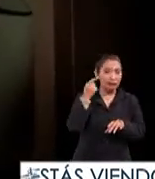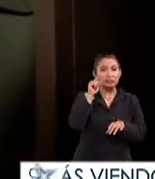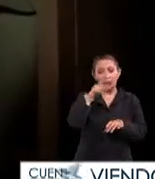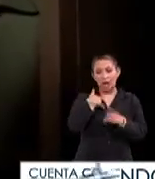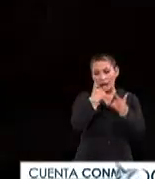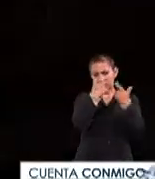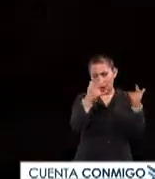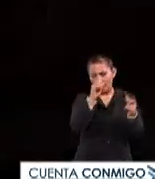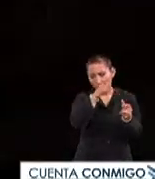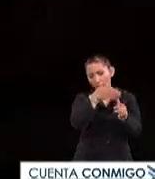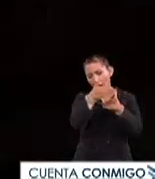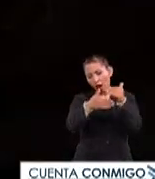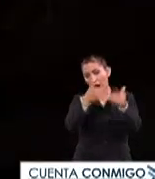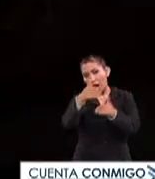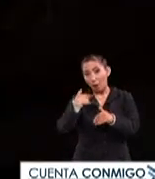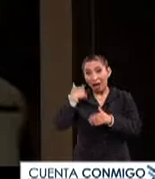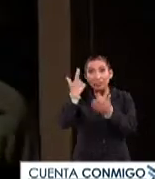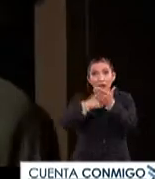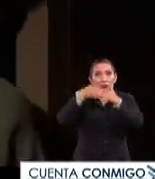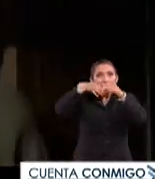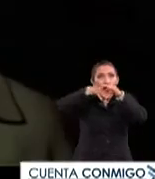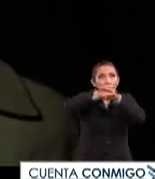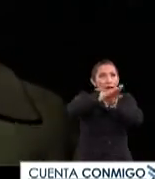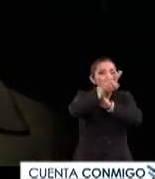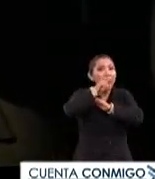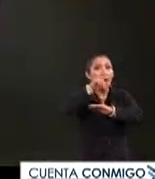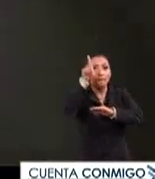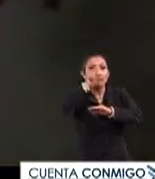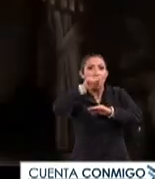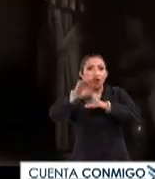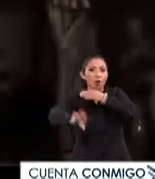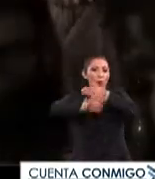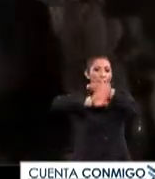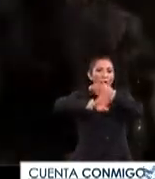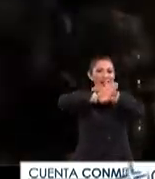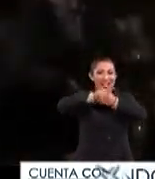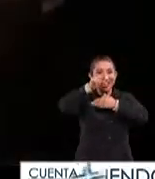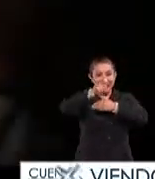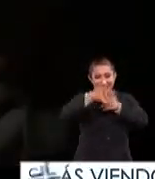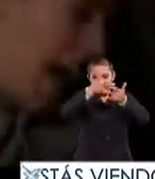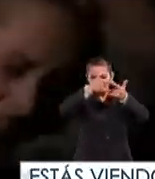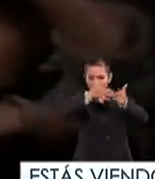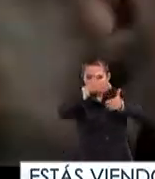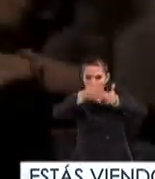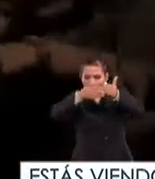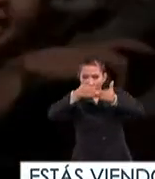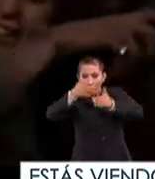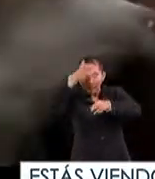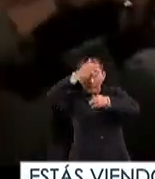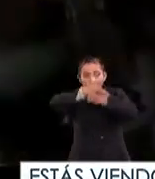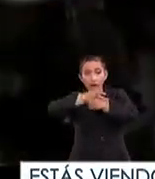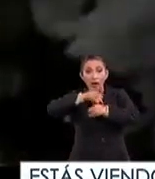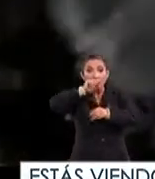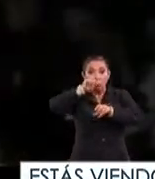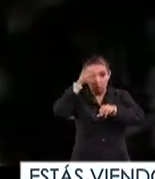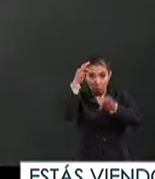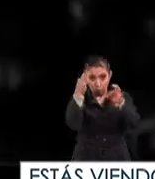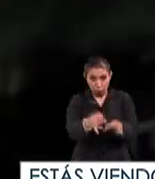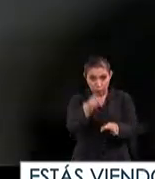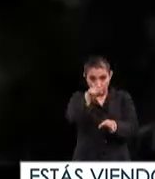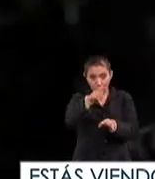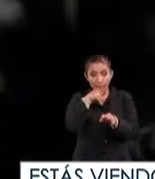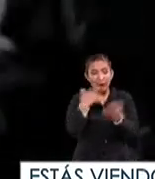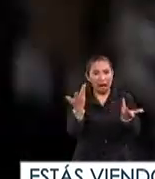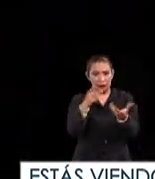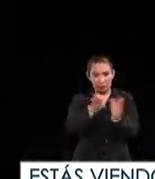de las secuencias principales donde están en el ático, que es atacada por pájaros, esa secuencia fue grabada con pájaros reales. Entonces lo